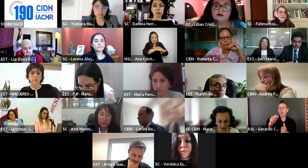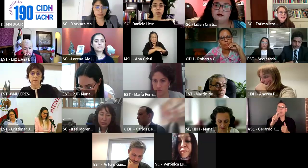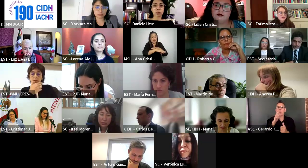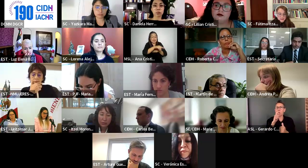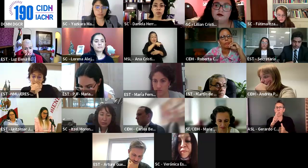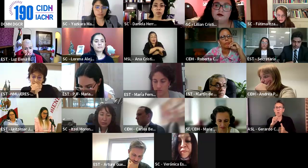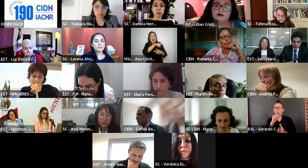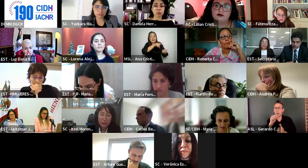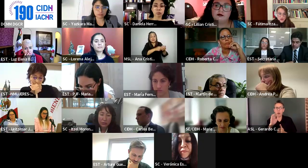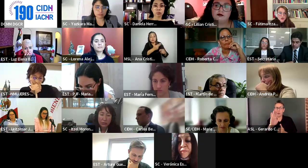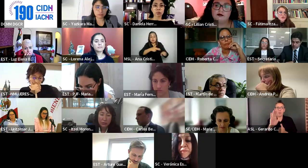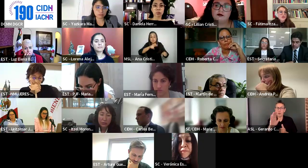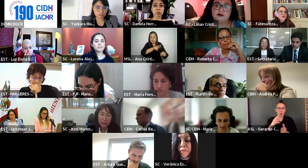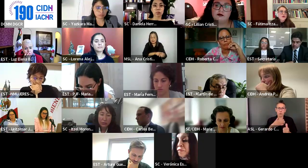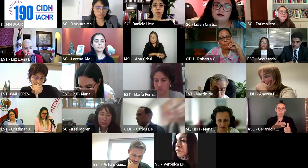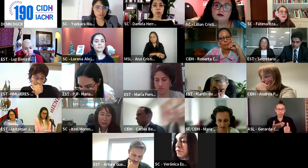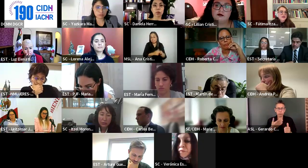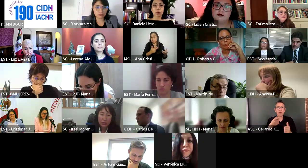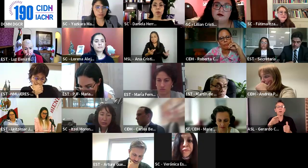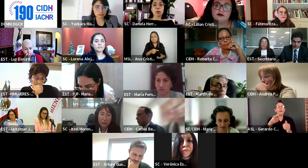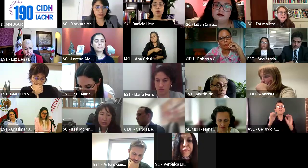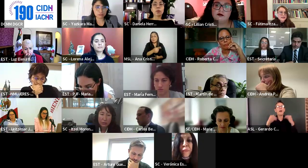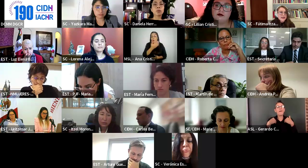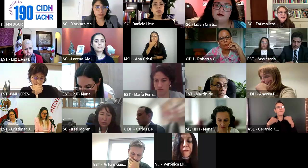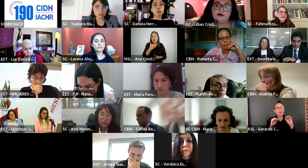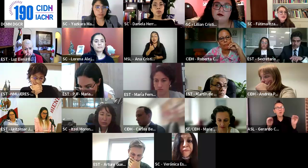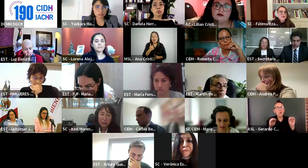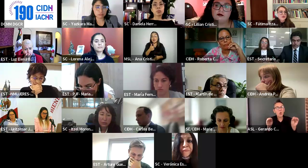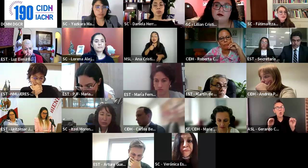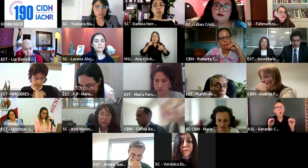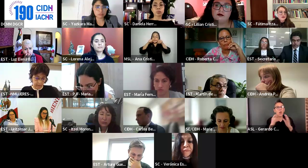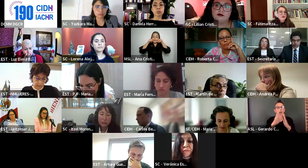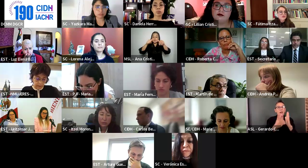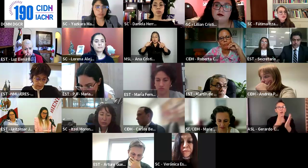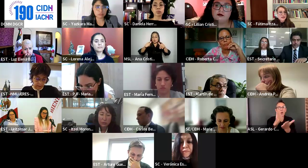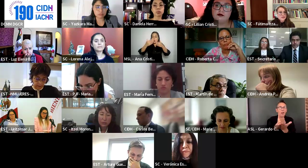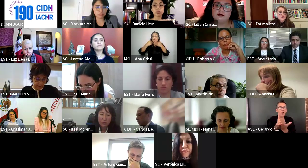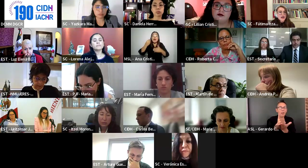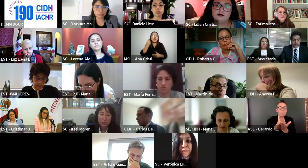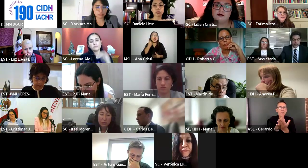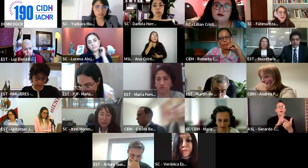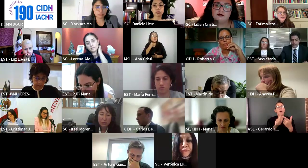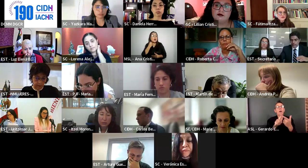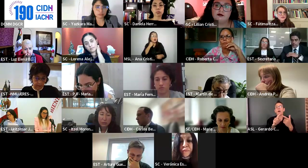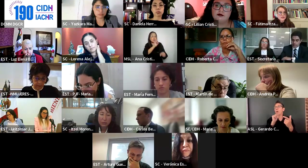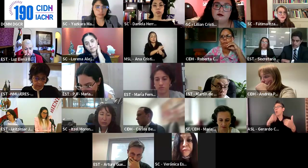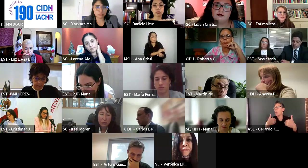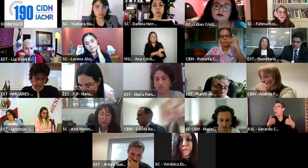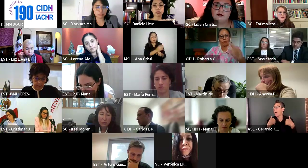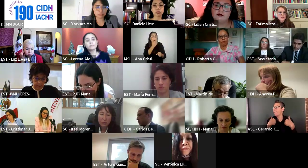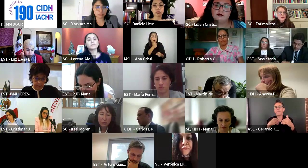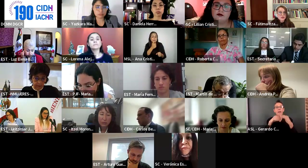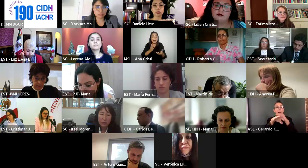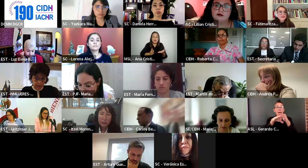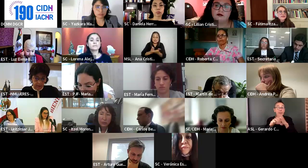voluntad en estos espacios no cuentan con asistencia legal y por lo tanto su derecho a acceder a la justicia en